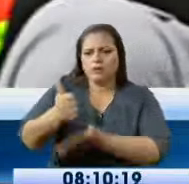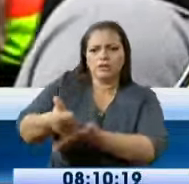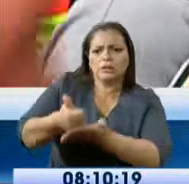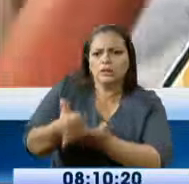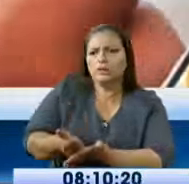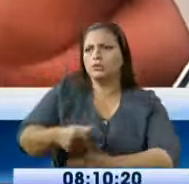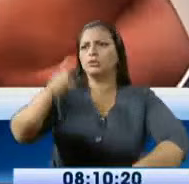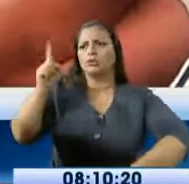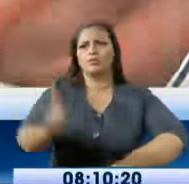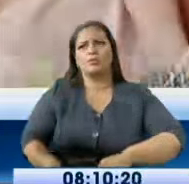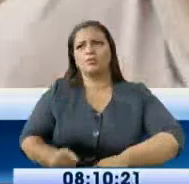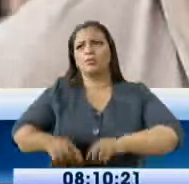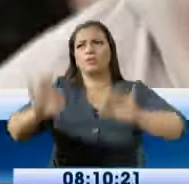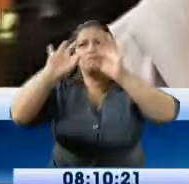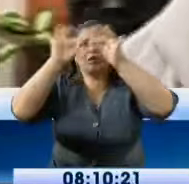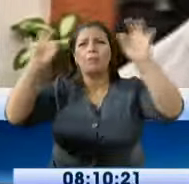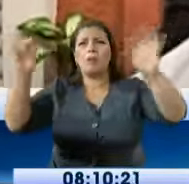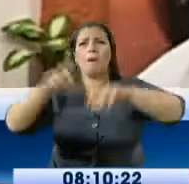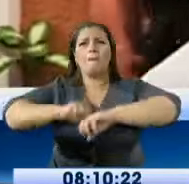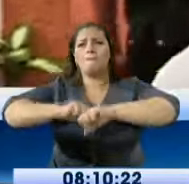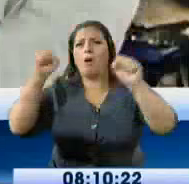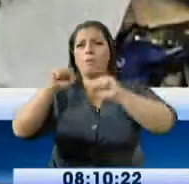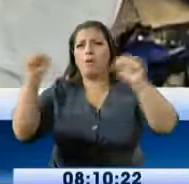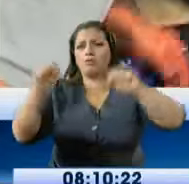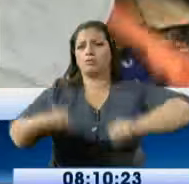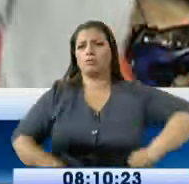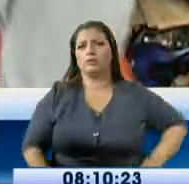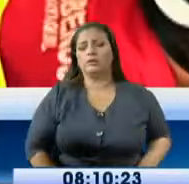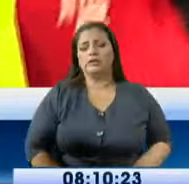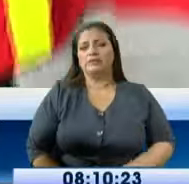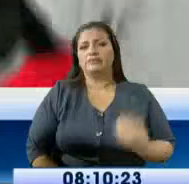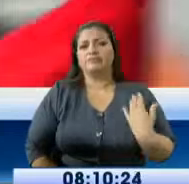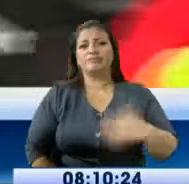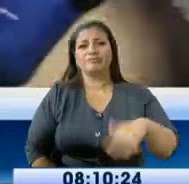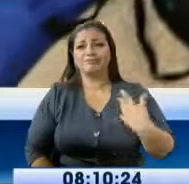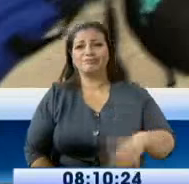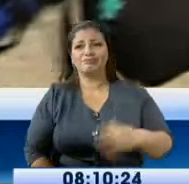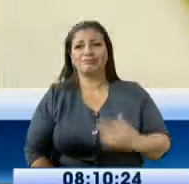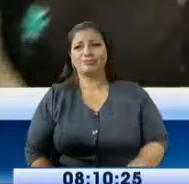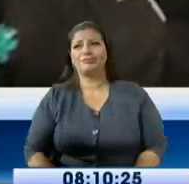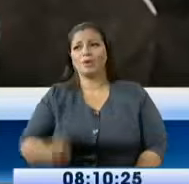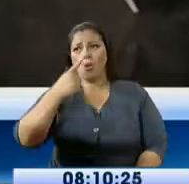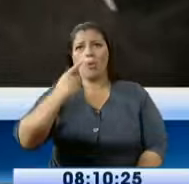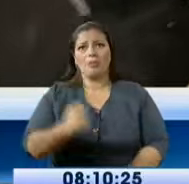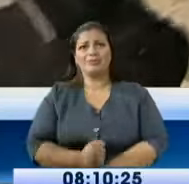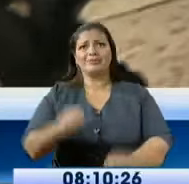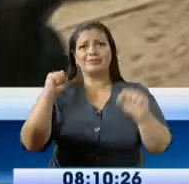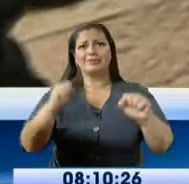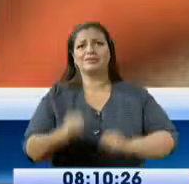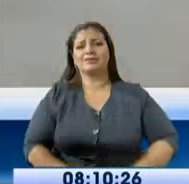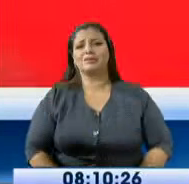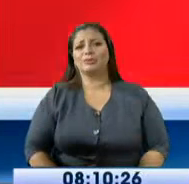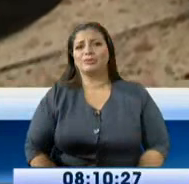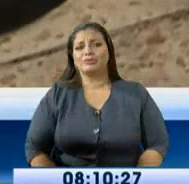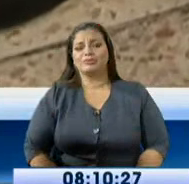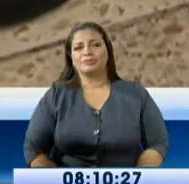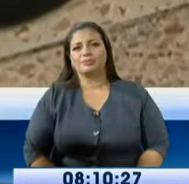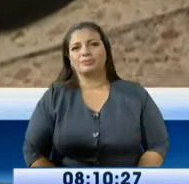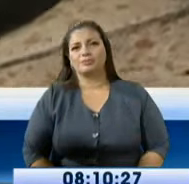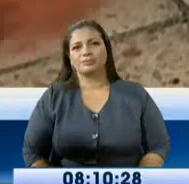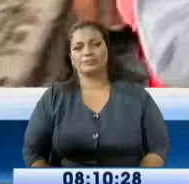cables, explotaron, ñaño, explotaron. Ahí se murió ese señor, se quemó. La persona que consiguió salvarse tras saltar desde el primer piso alto